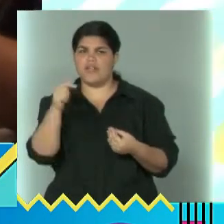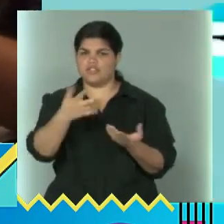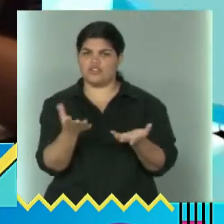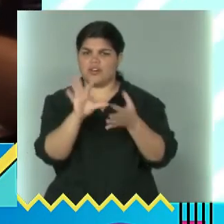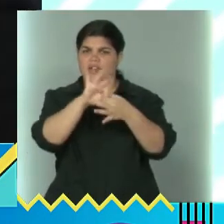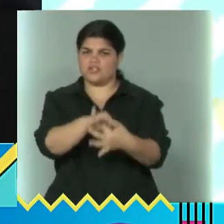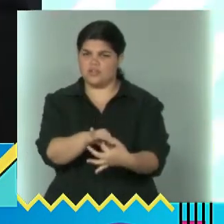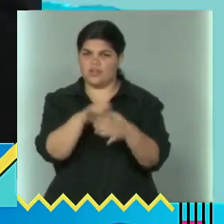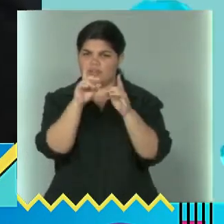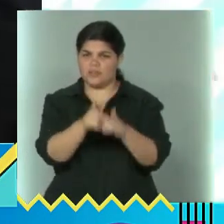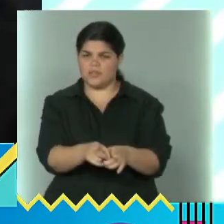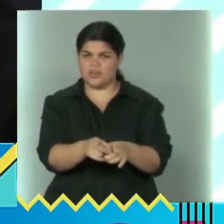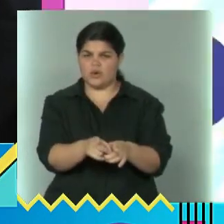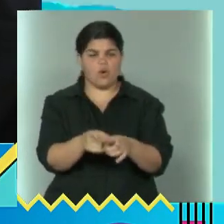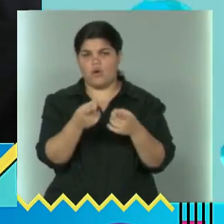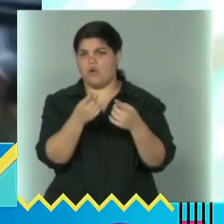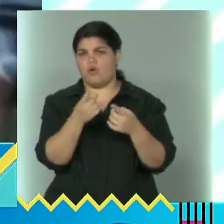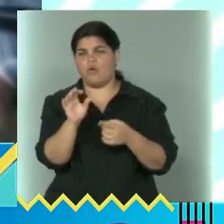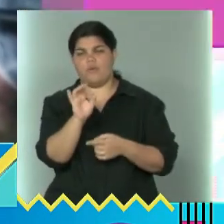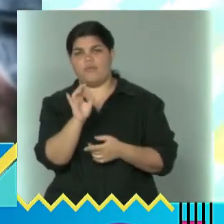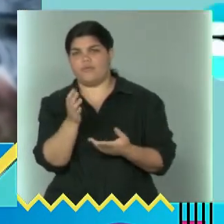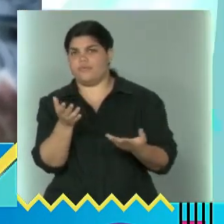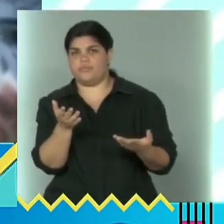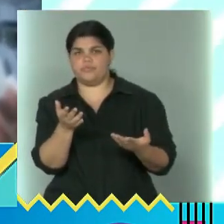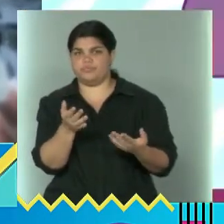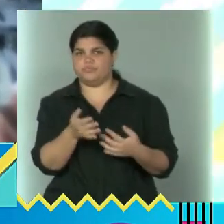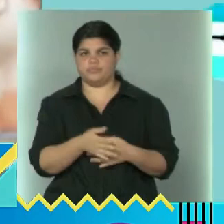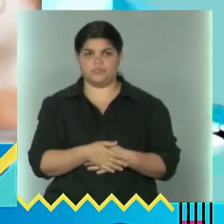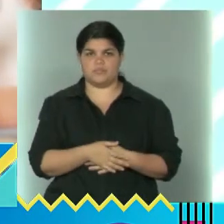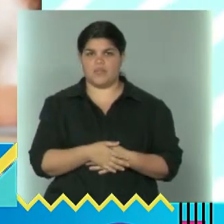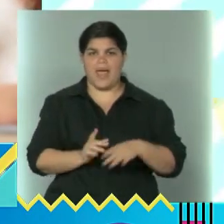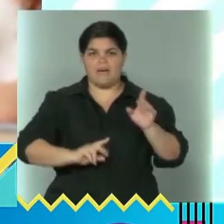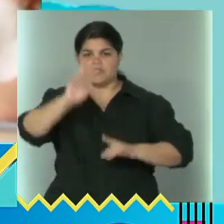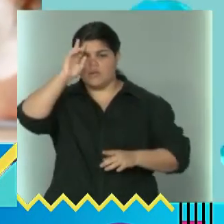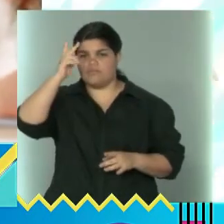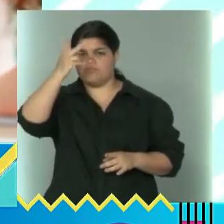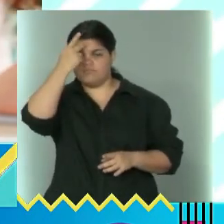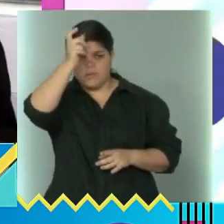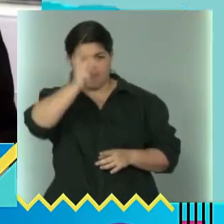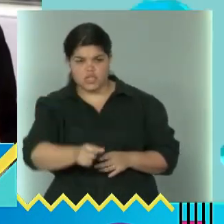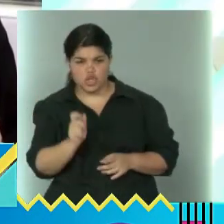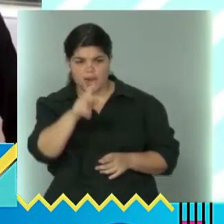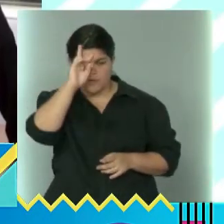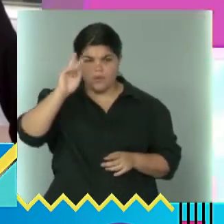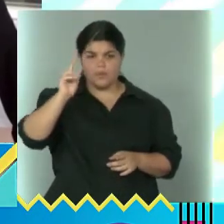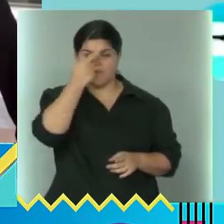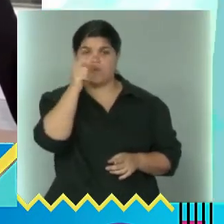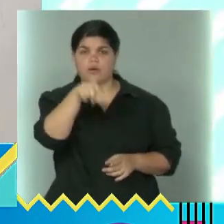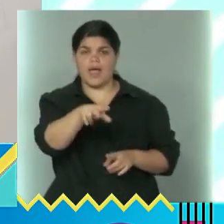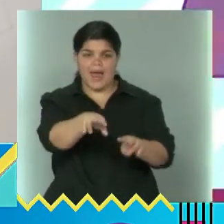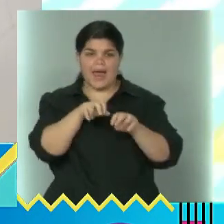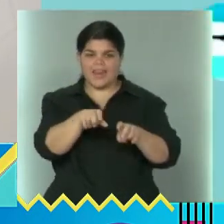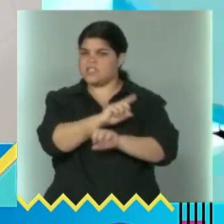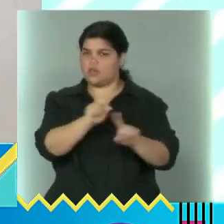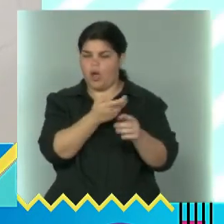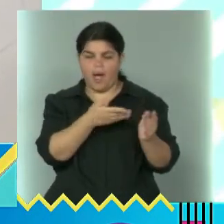de eso o en definitiva se busca dar un cambio de mirada sobre el sujeto mismo y no en función de la ganancia que va a